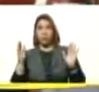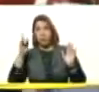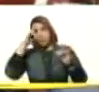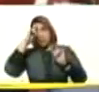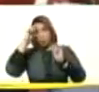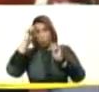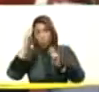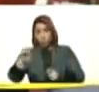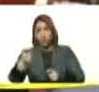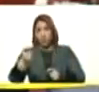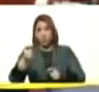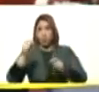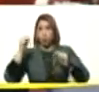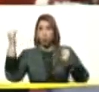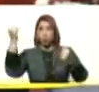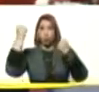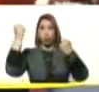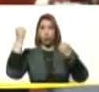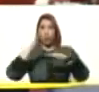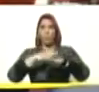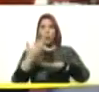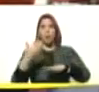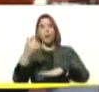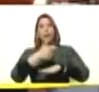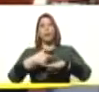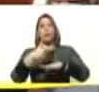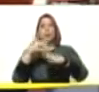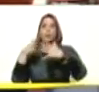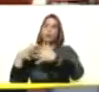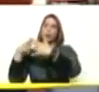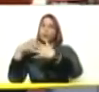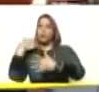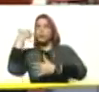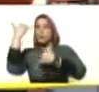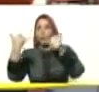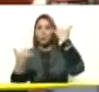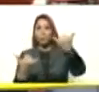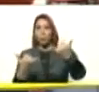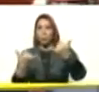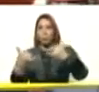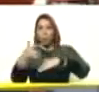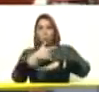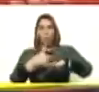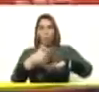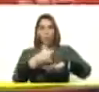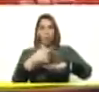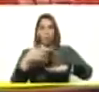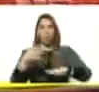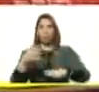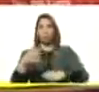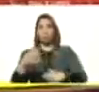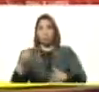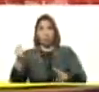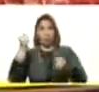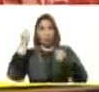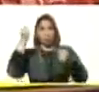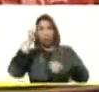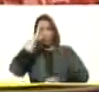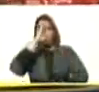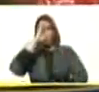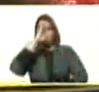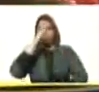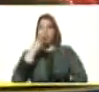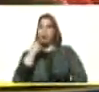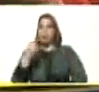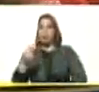triunfo. Porque el gobierno de Estados Unidos llamó al gobernador que ganó en Barinas y le